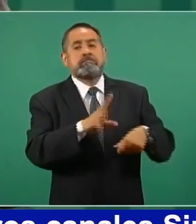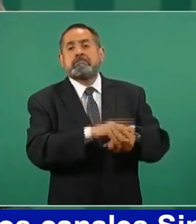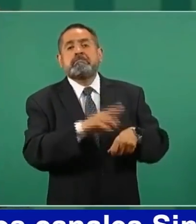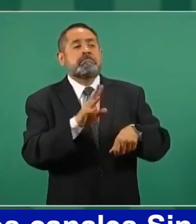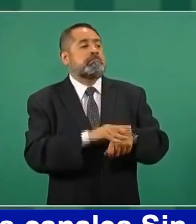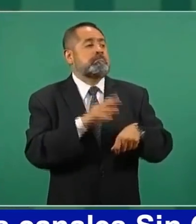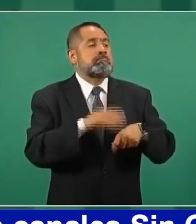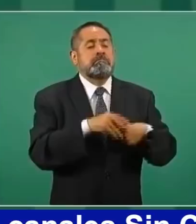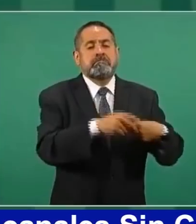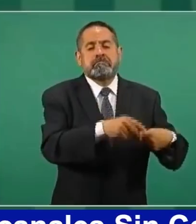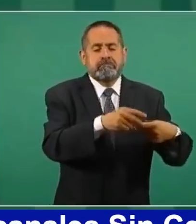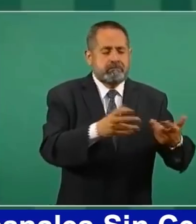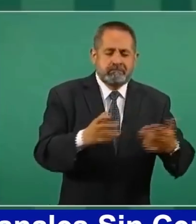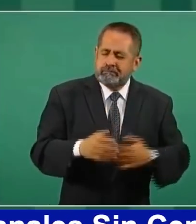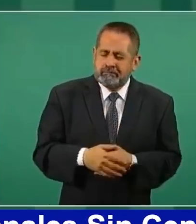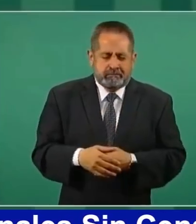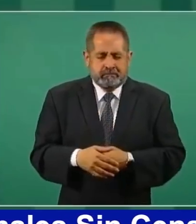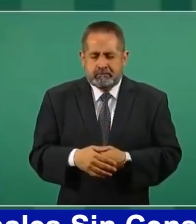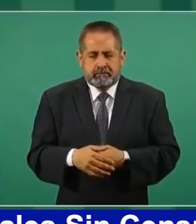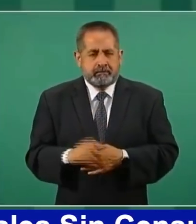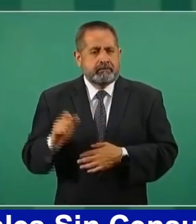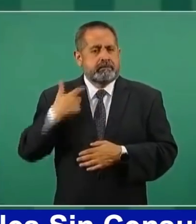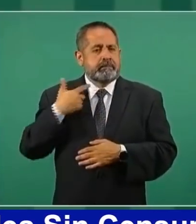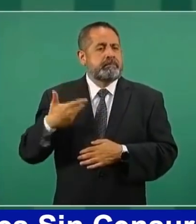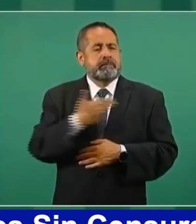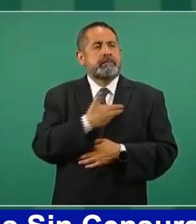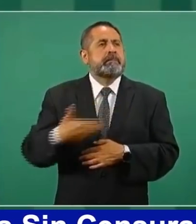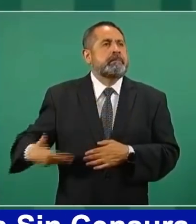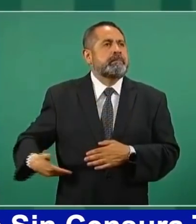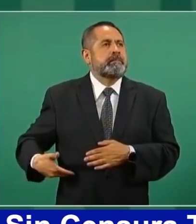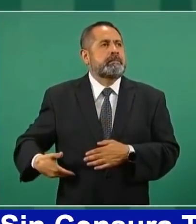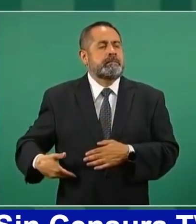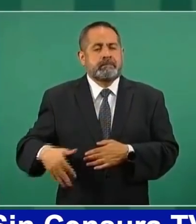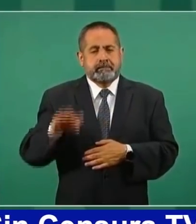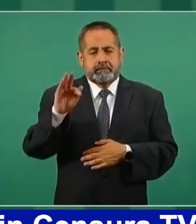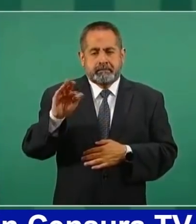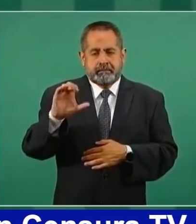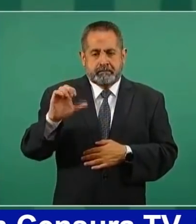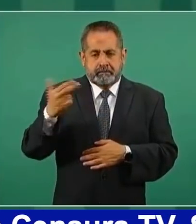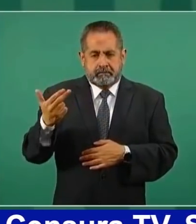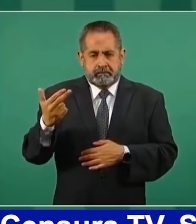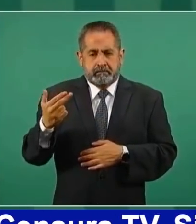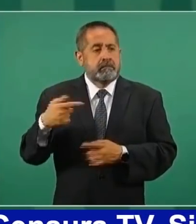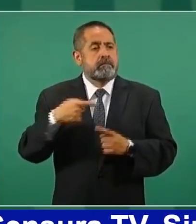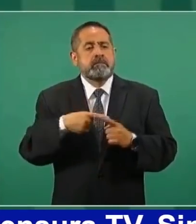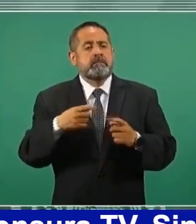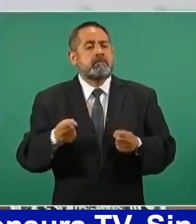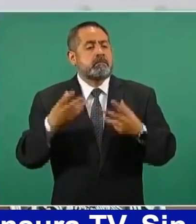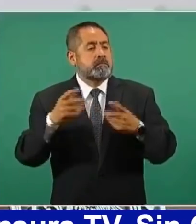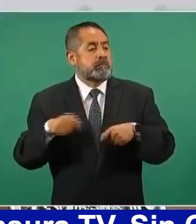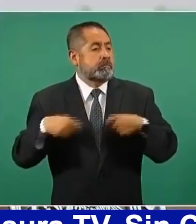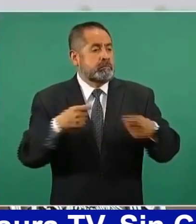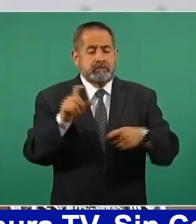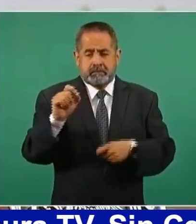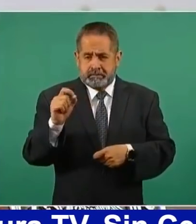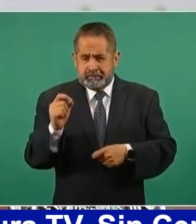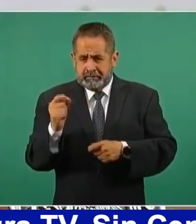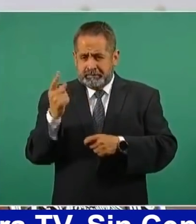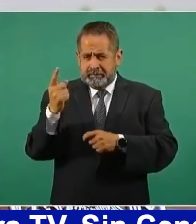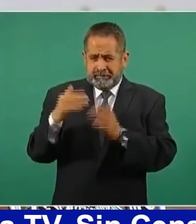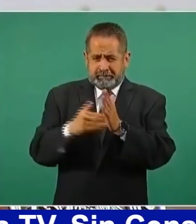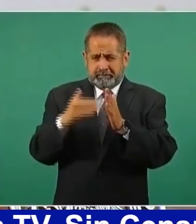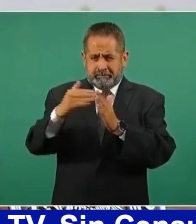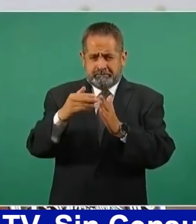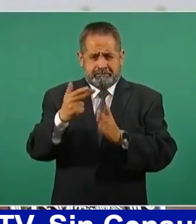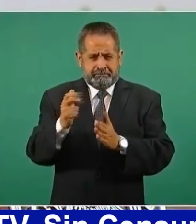Solo en la presidencia de Felipe Calderón entregó 21 millones de